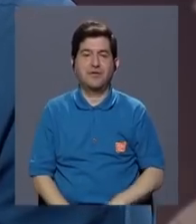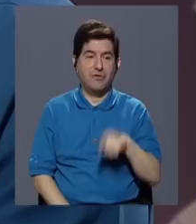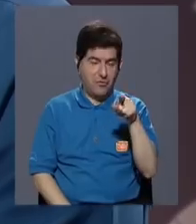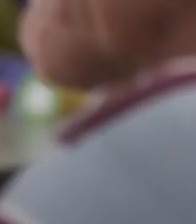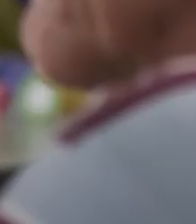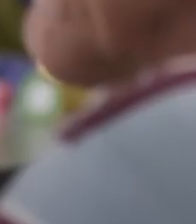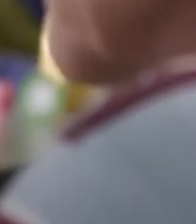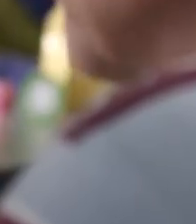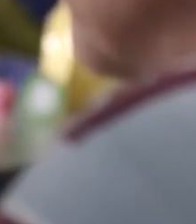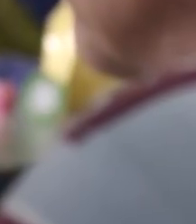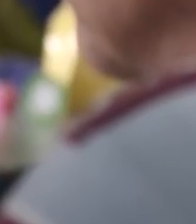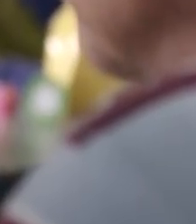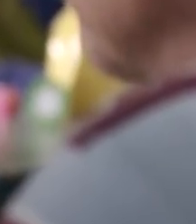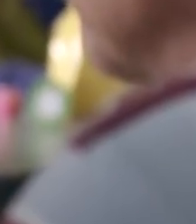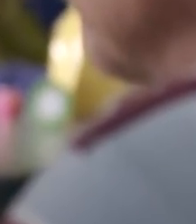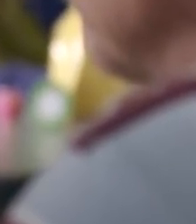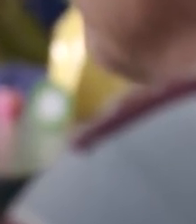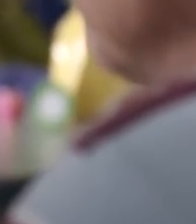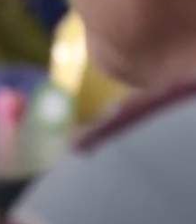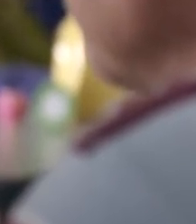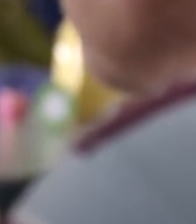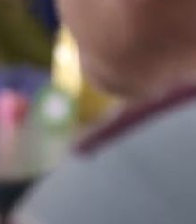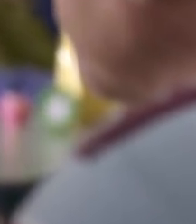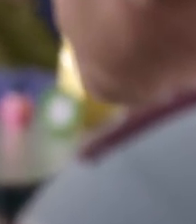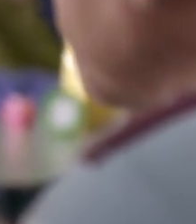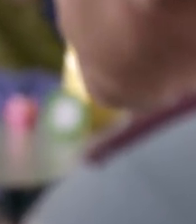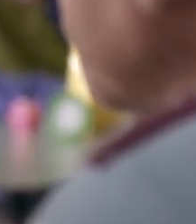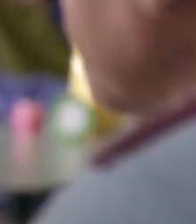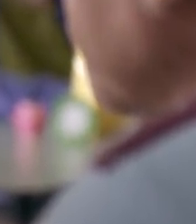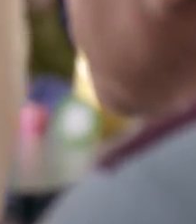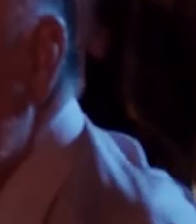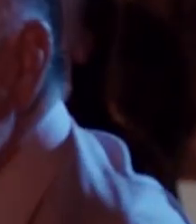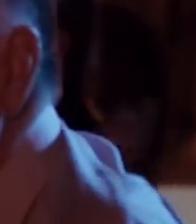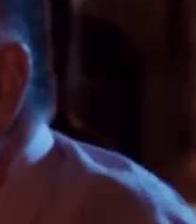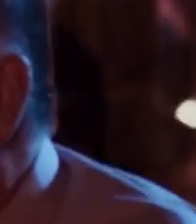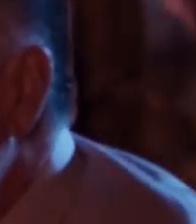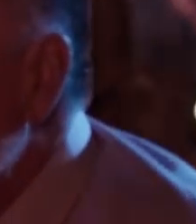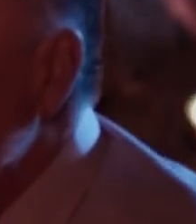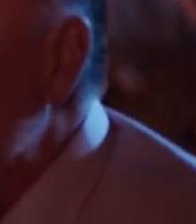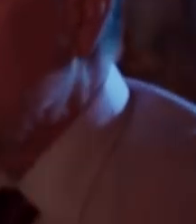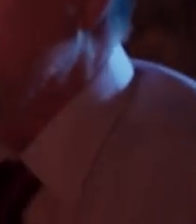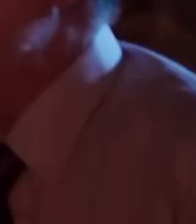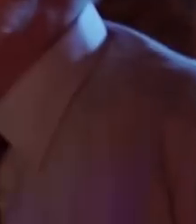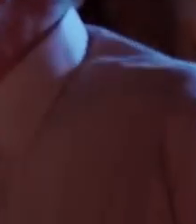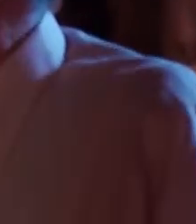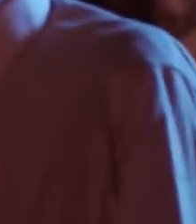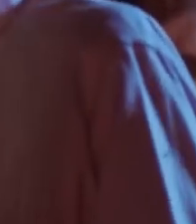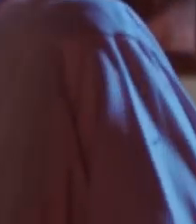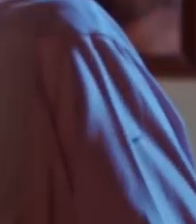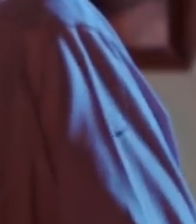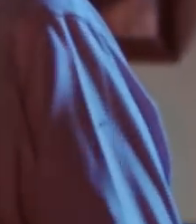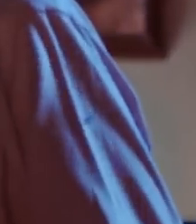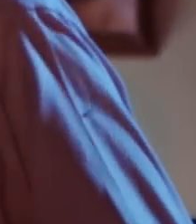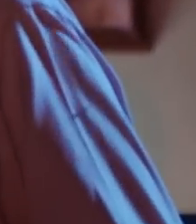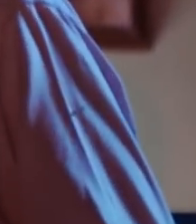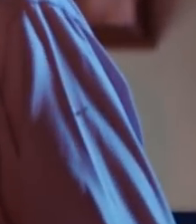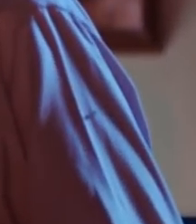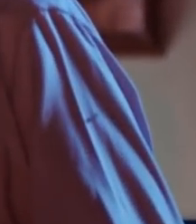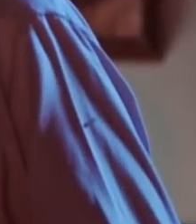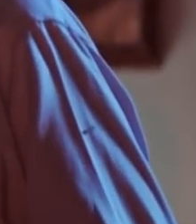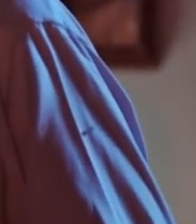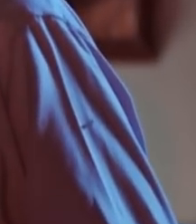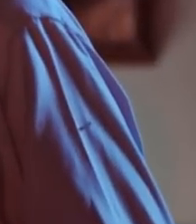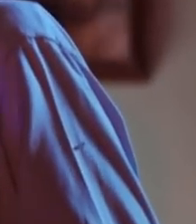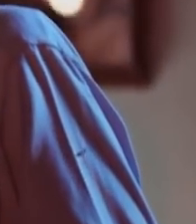como álvaro pero además de compartir con él en el set porque realmente don álvaro es una persona que mantiene a toda la gente